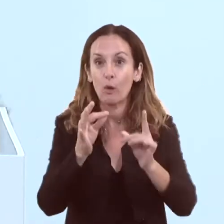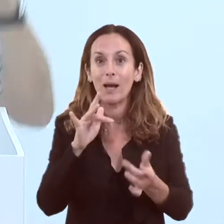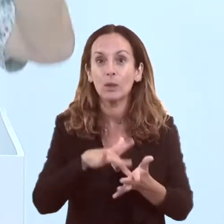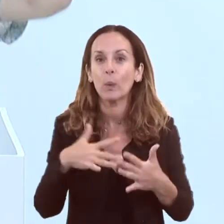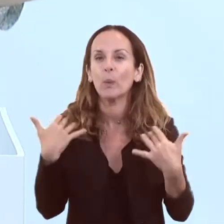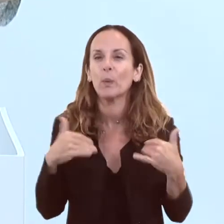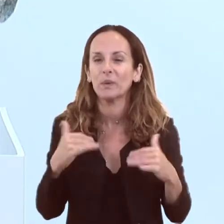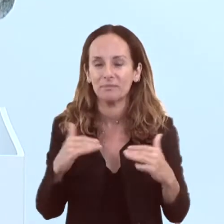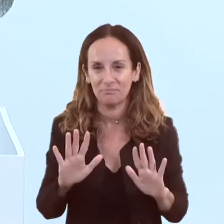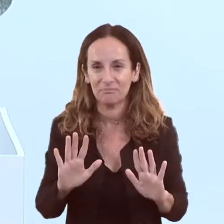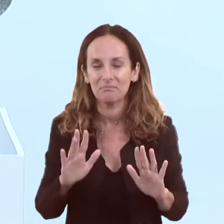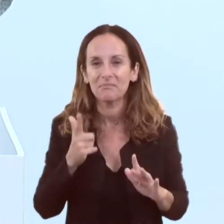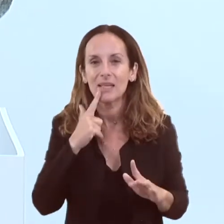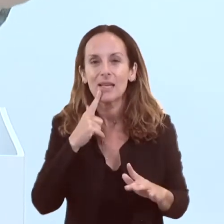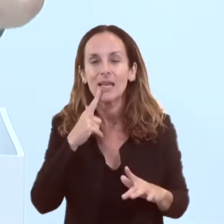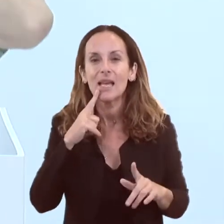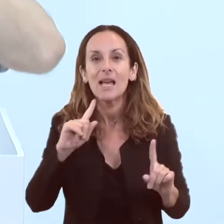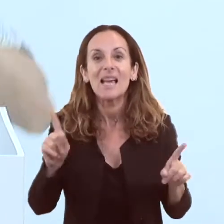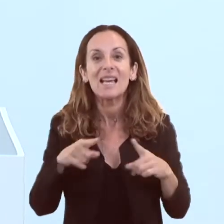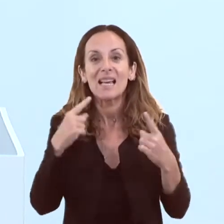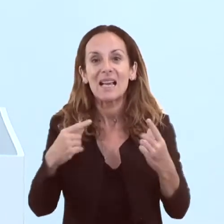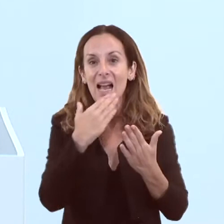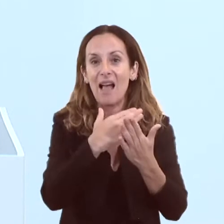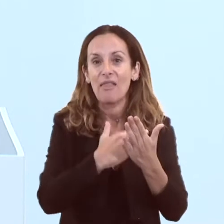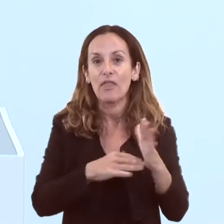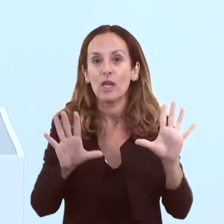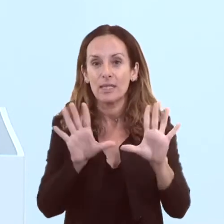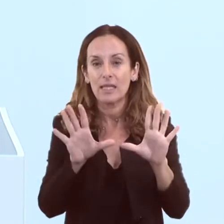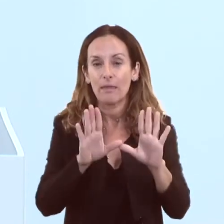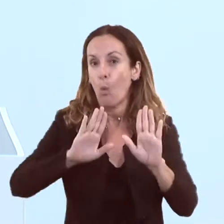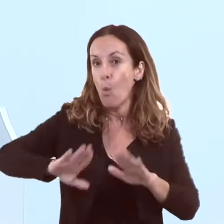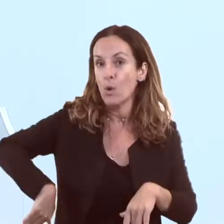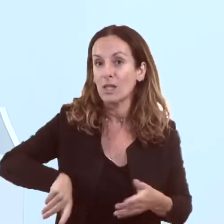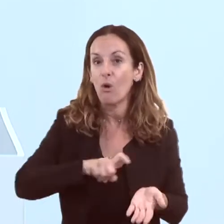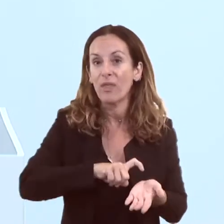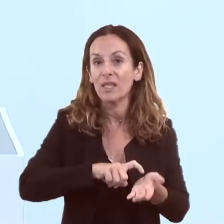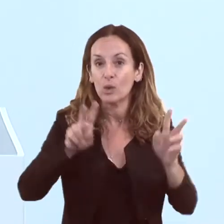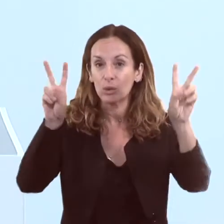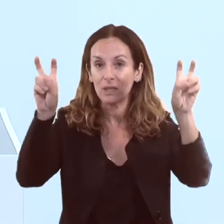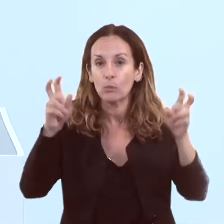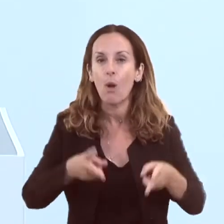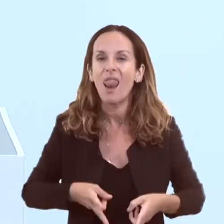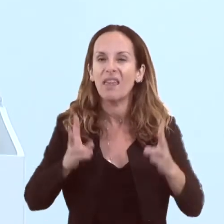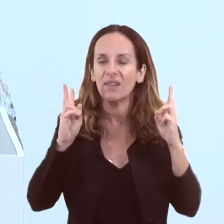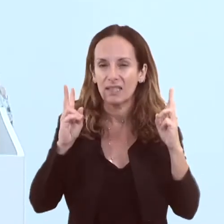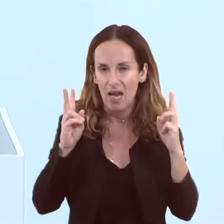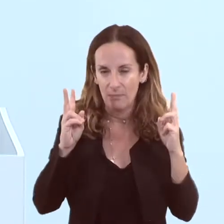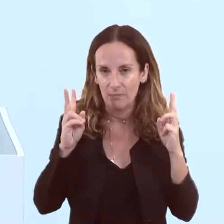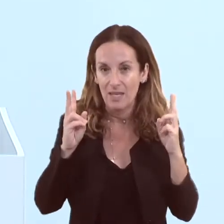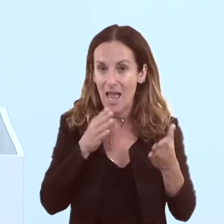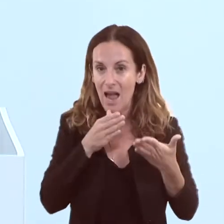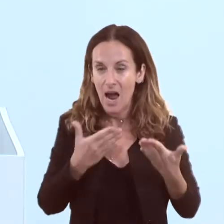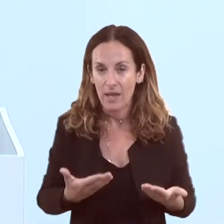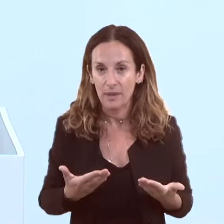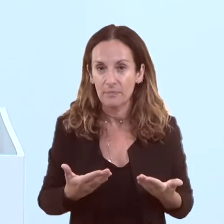el repertorio se ha enriquecido con los 10 temas del último disco libertad y ahora ya digamos